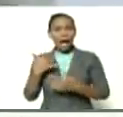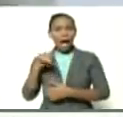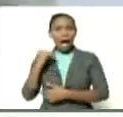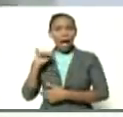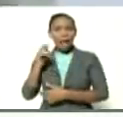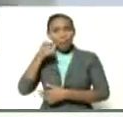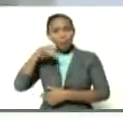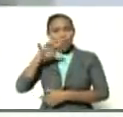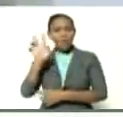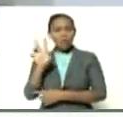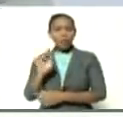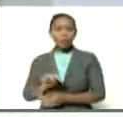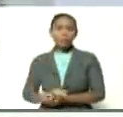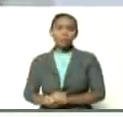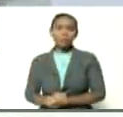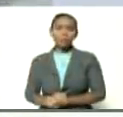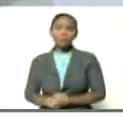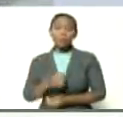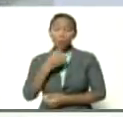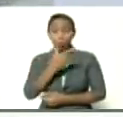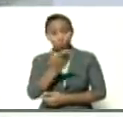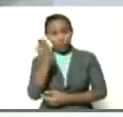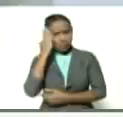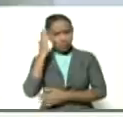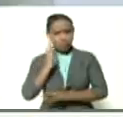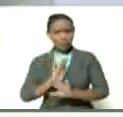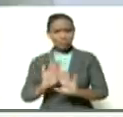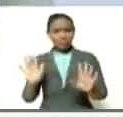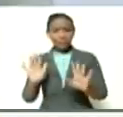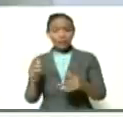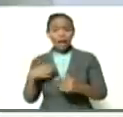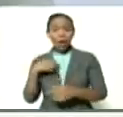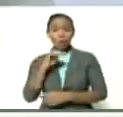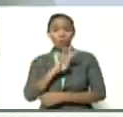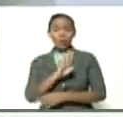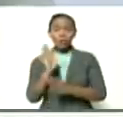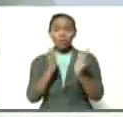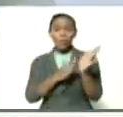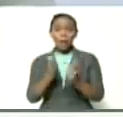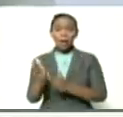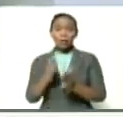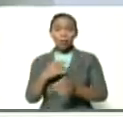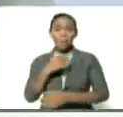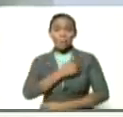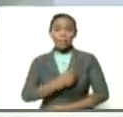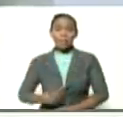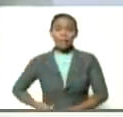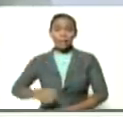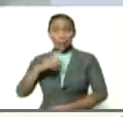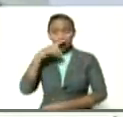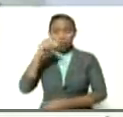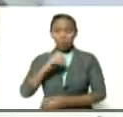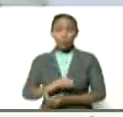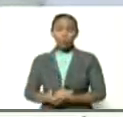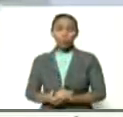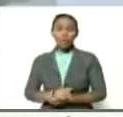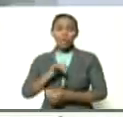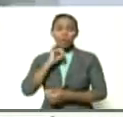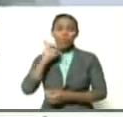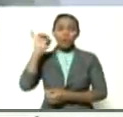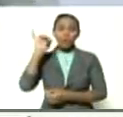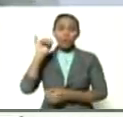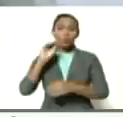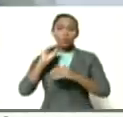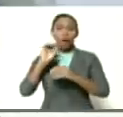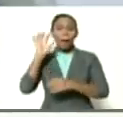el pueblo de Venezuela. Bueno, ustedes saben que el 4 de marzo el presidente Nicolás Maduro anunció al